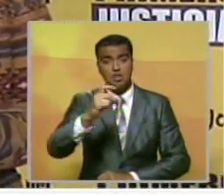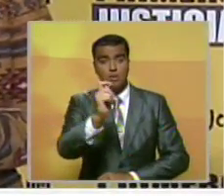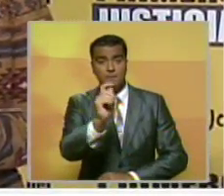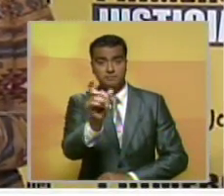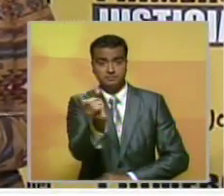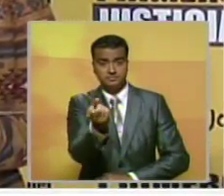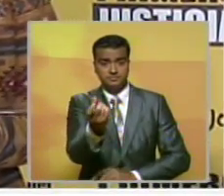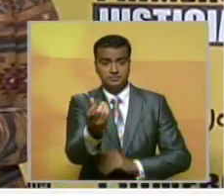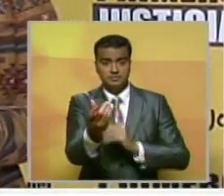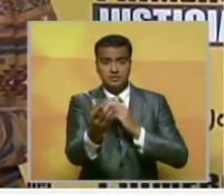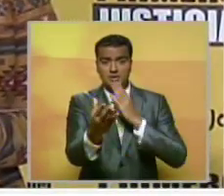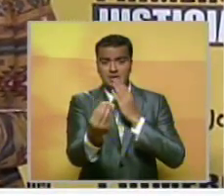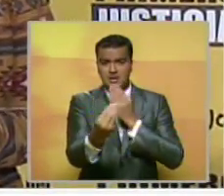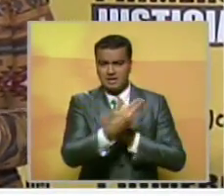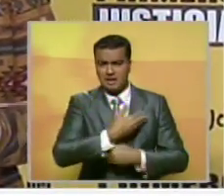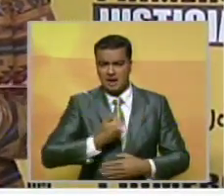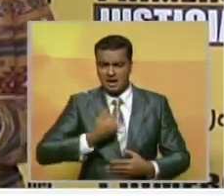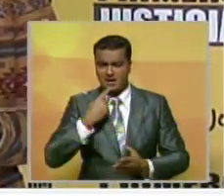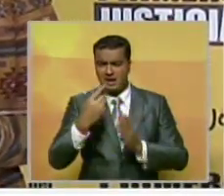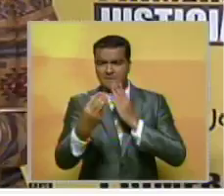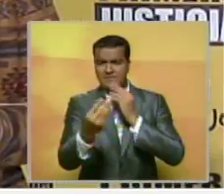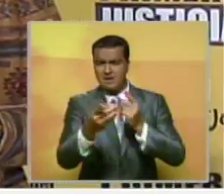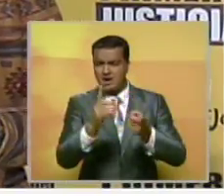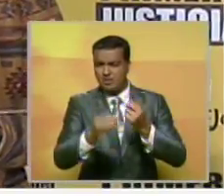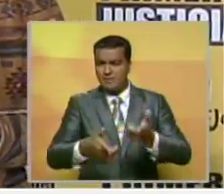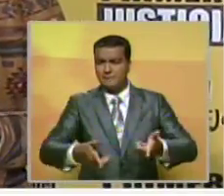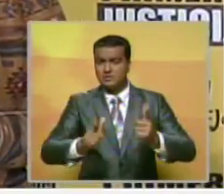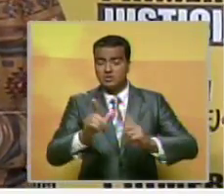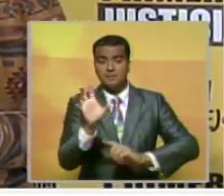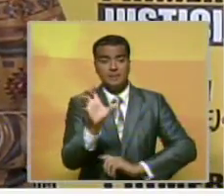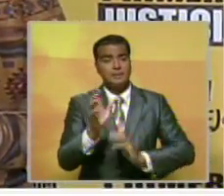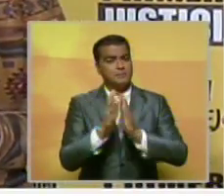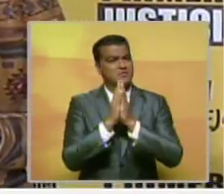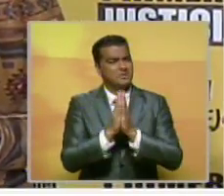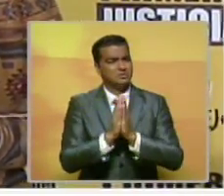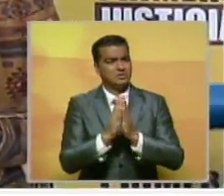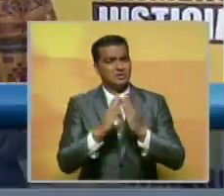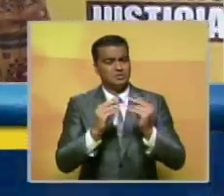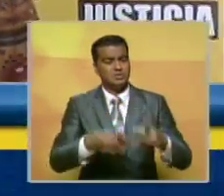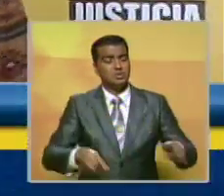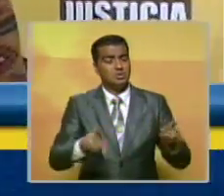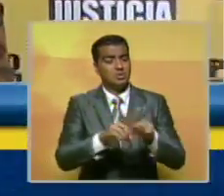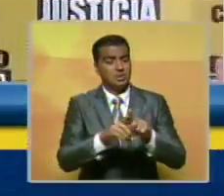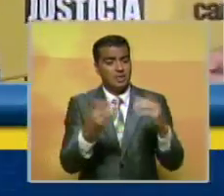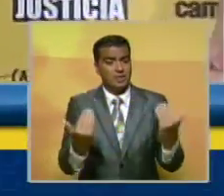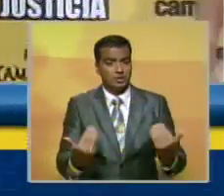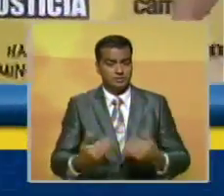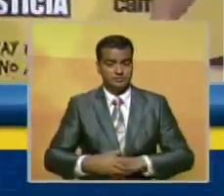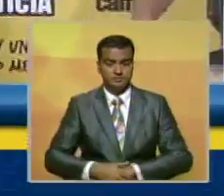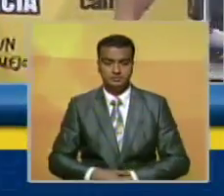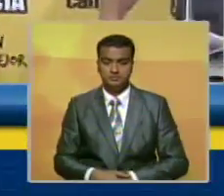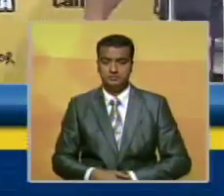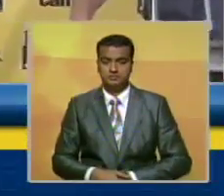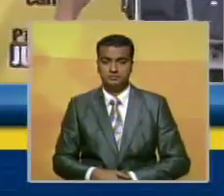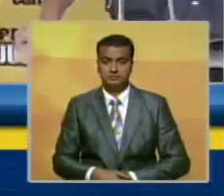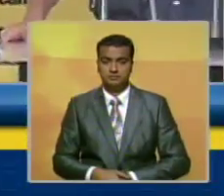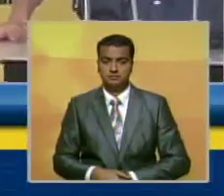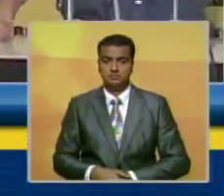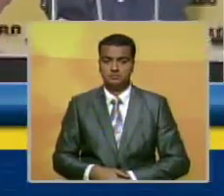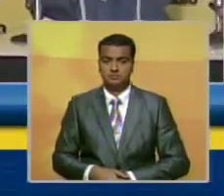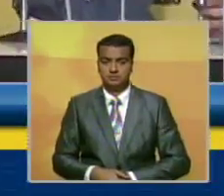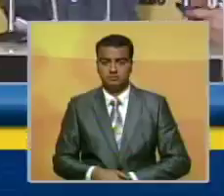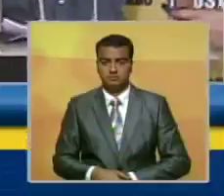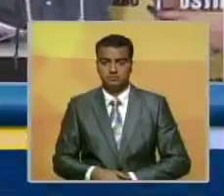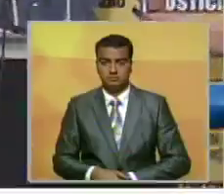Guanipa entonces se dispone a hacer una serie de peticiones al país respecto a los hechos ocurridos en las últimas horas. Escuchemos. Humanas en